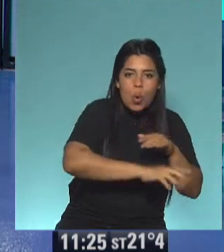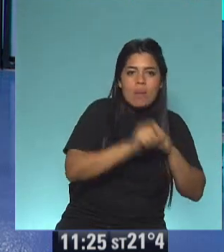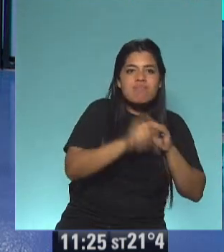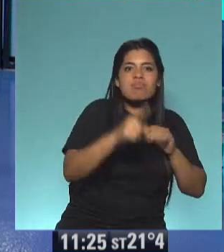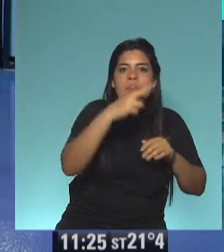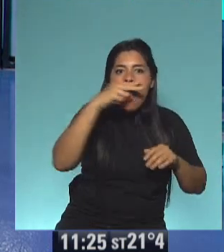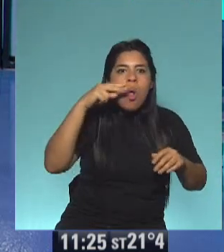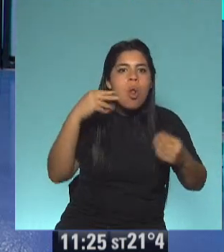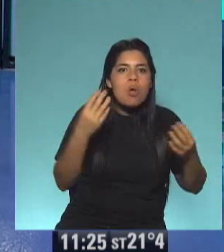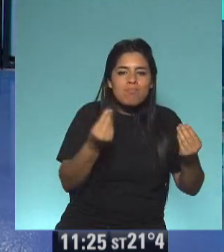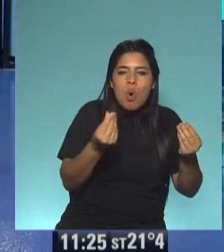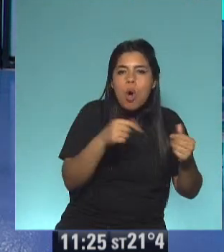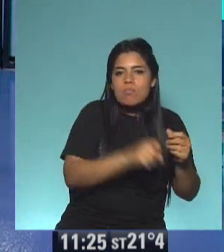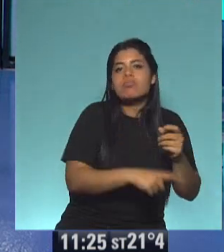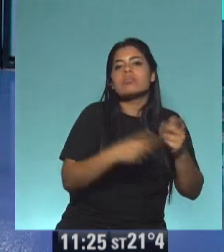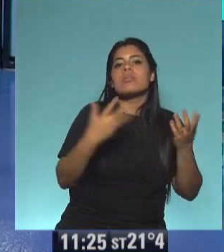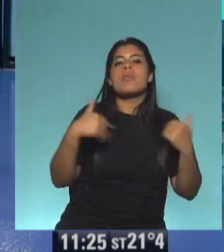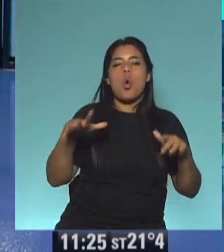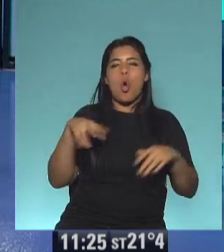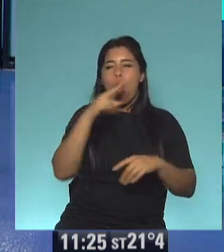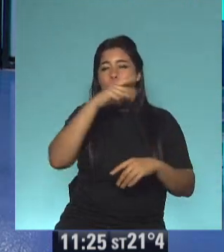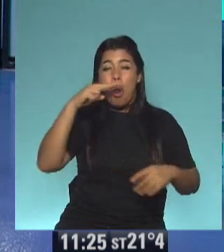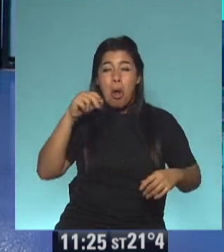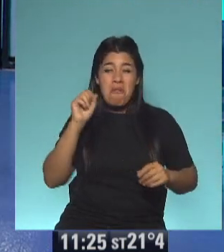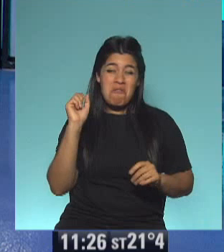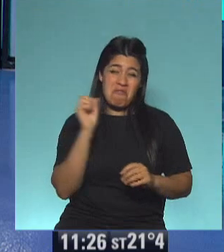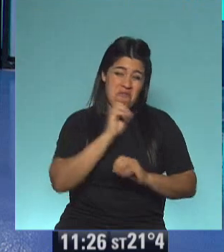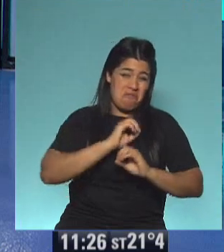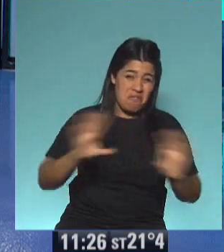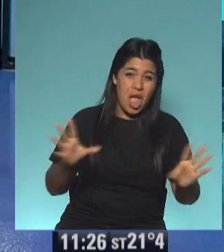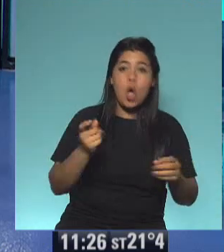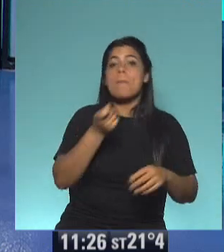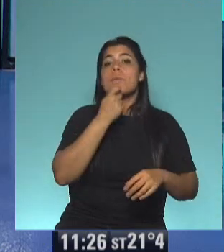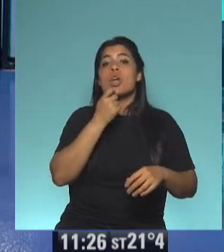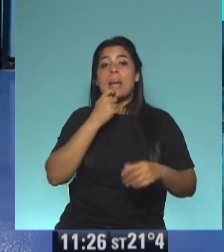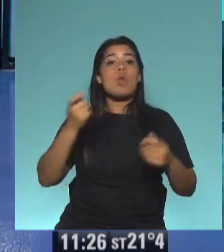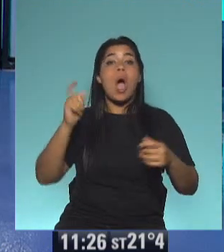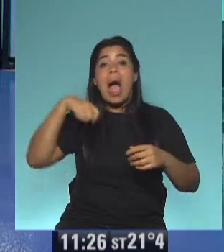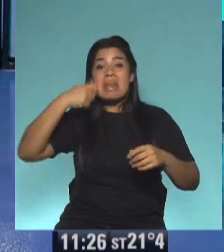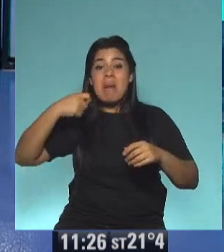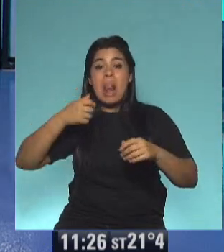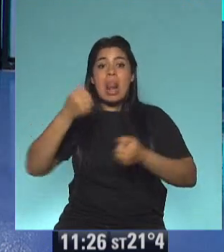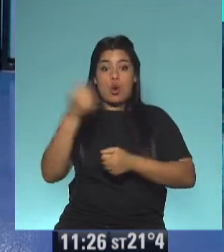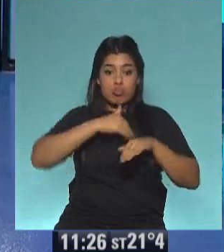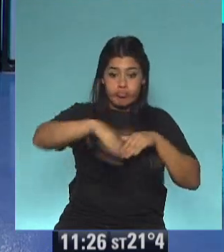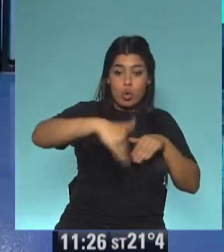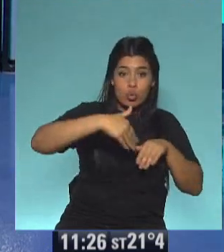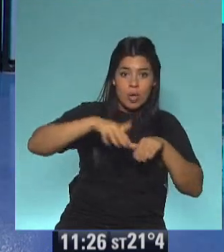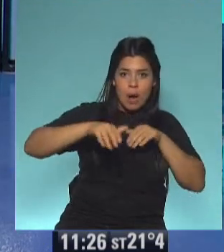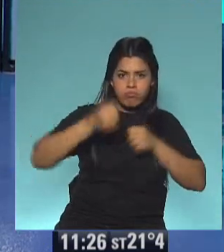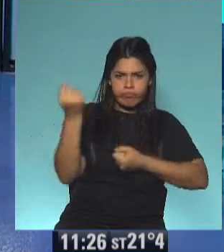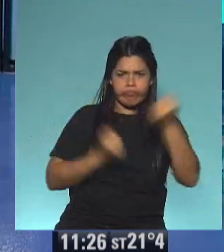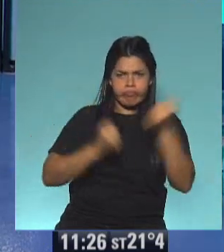esa sensación. Pero de feos te puedo decir, cuando vas en la ruta y de repente pasa un zorrino y decís, ¡no! El olor